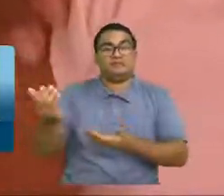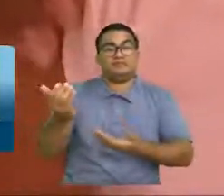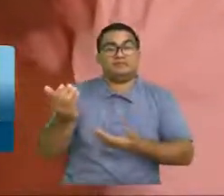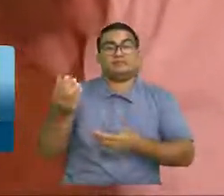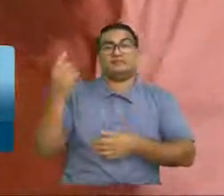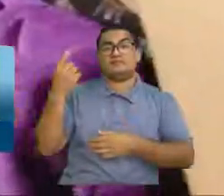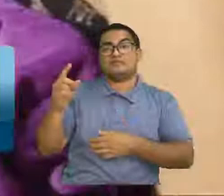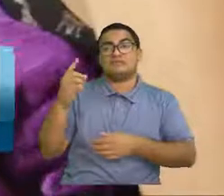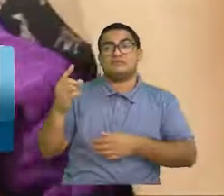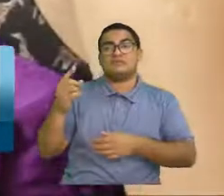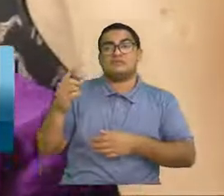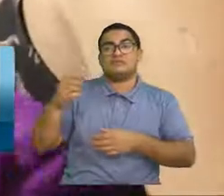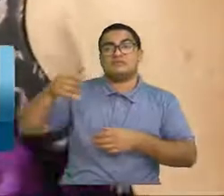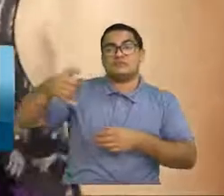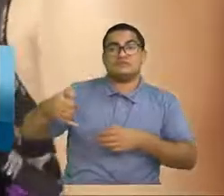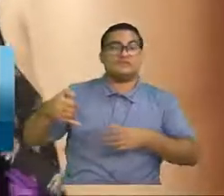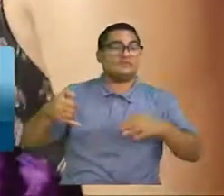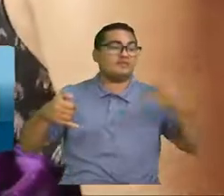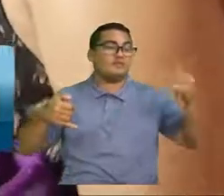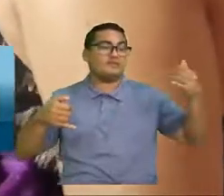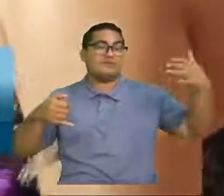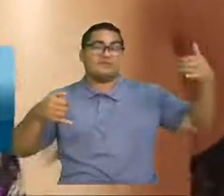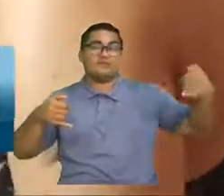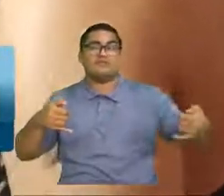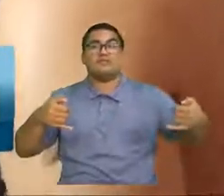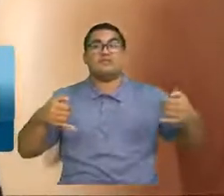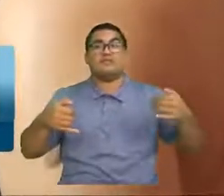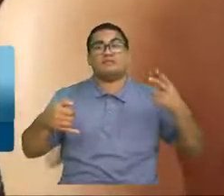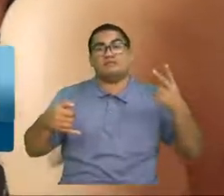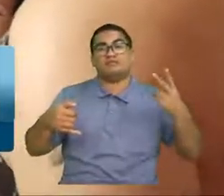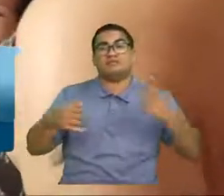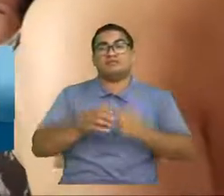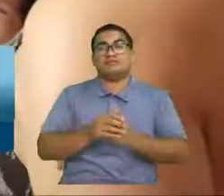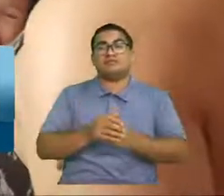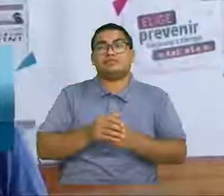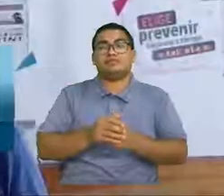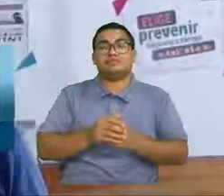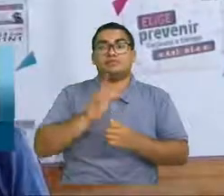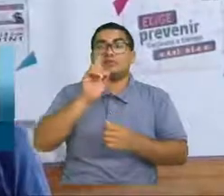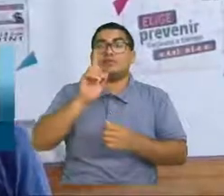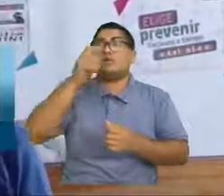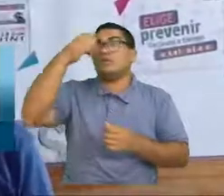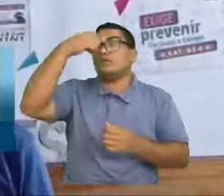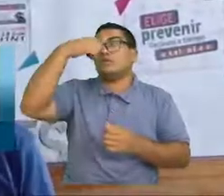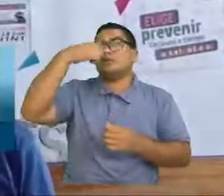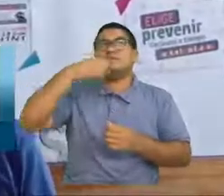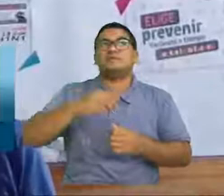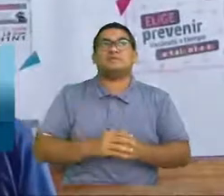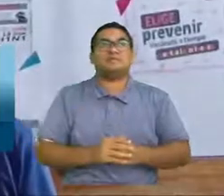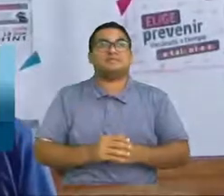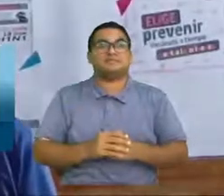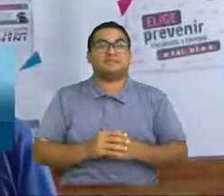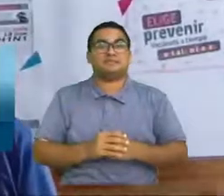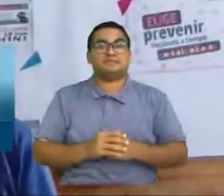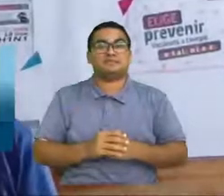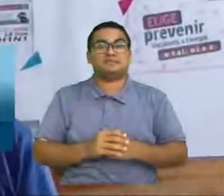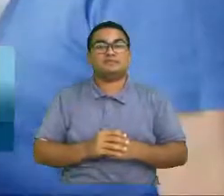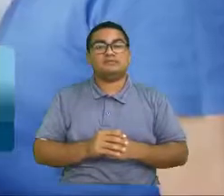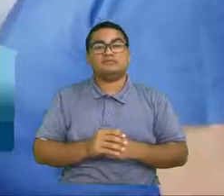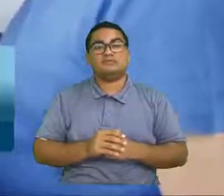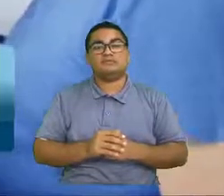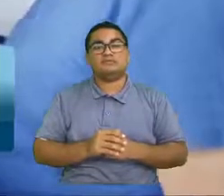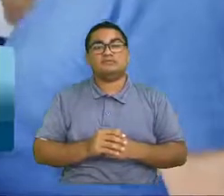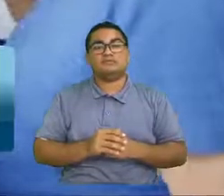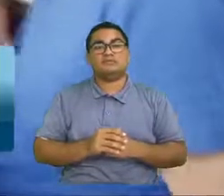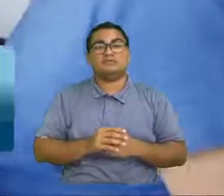derecha se le aplica una, en la pierna izquierda se le aplican 2. Y una es tomada. Sí. Yeah. Ahora,